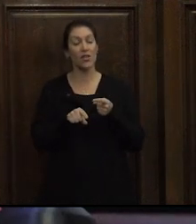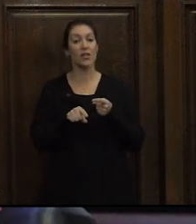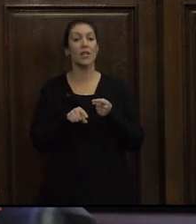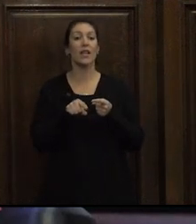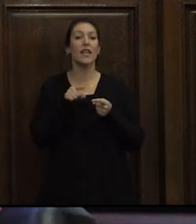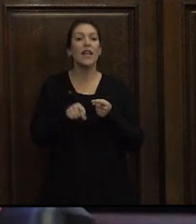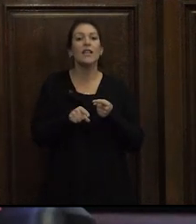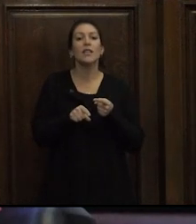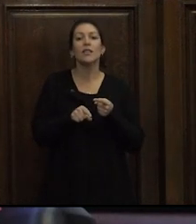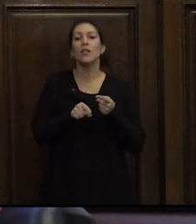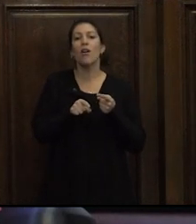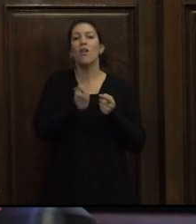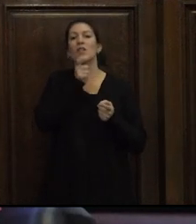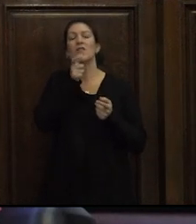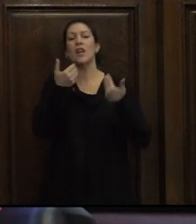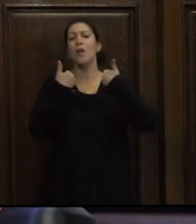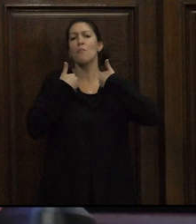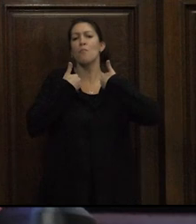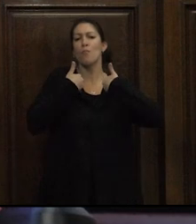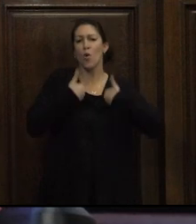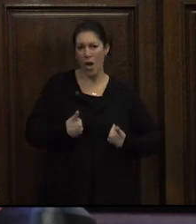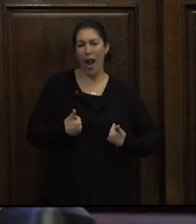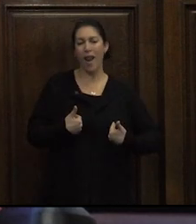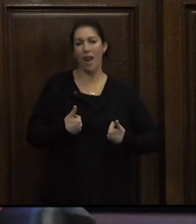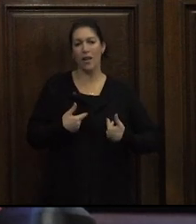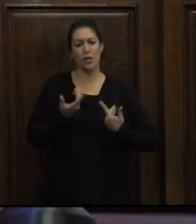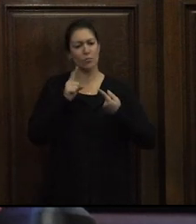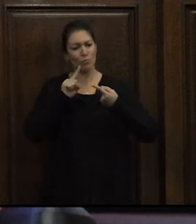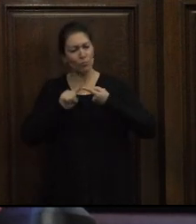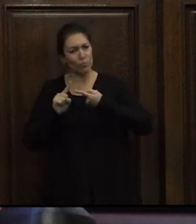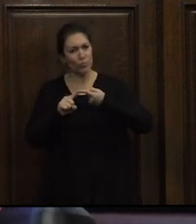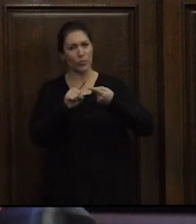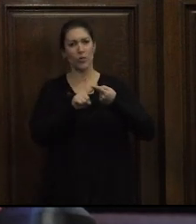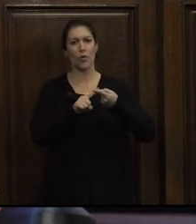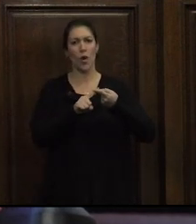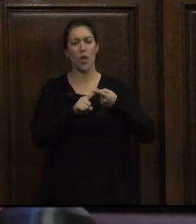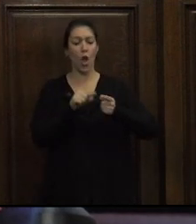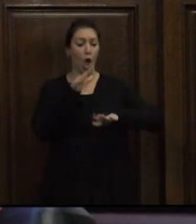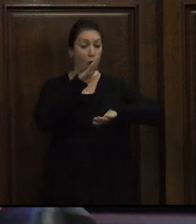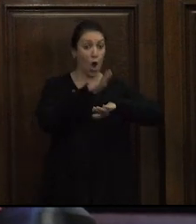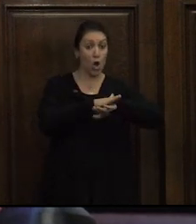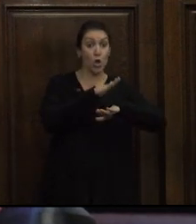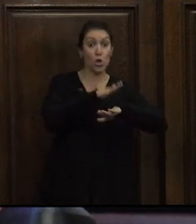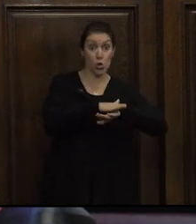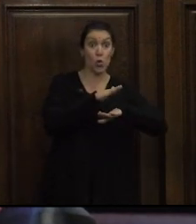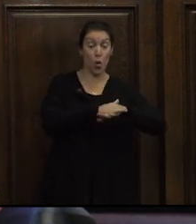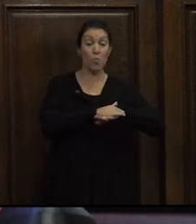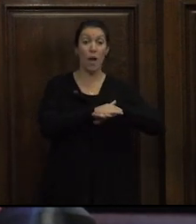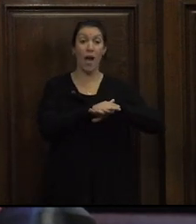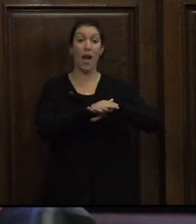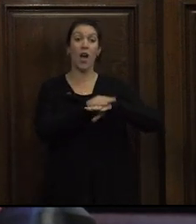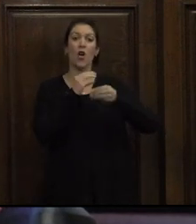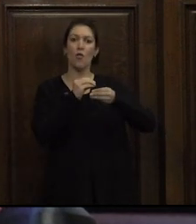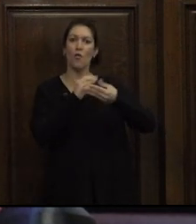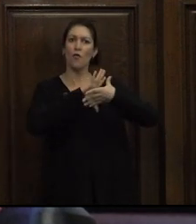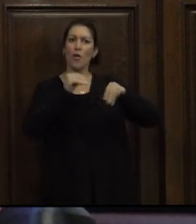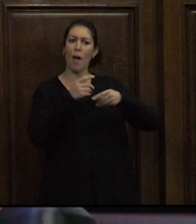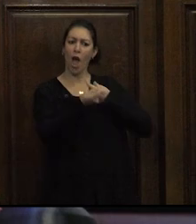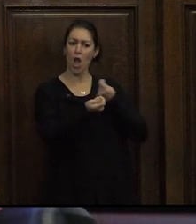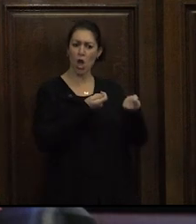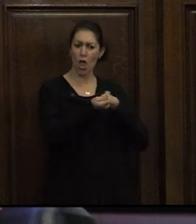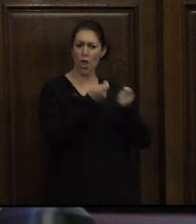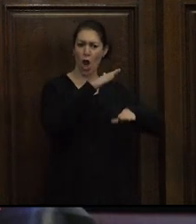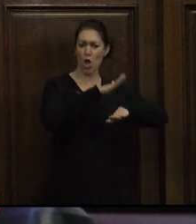Entonces, esta interiorización de la moral, que era consensual y que la culpa funcionaba como un mecanismo eficaz de